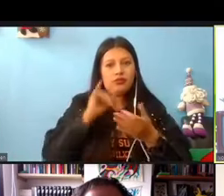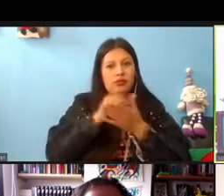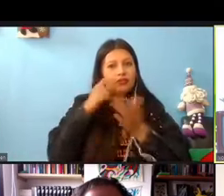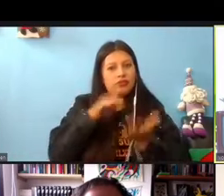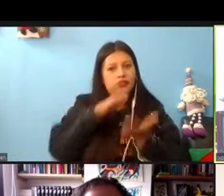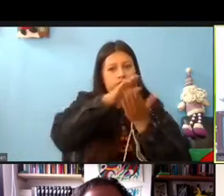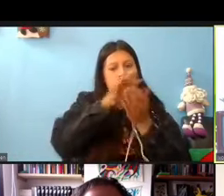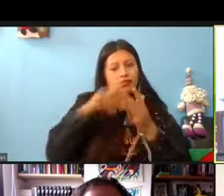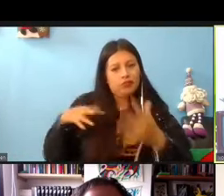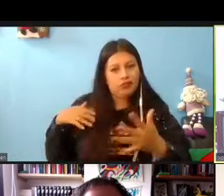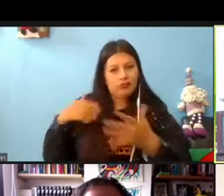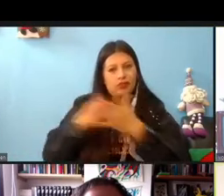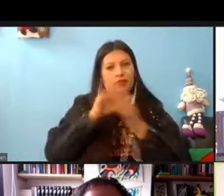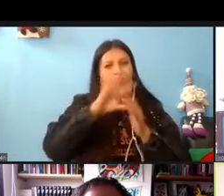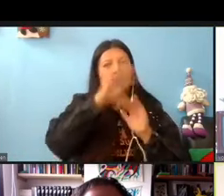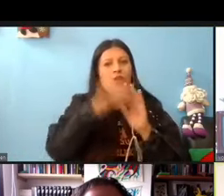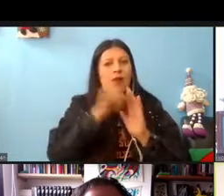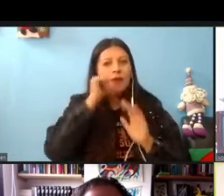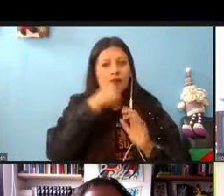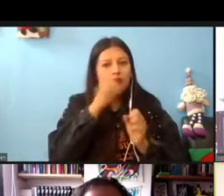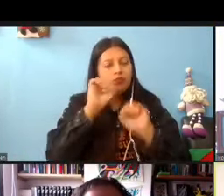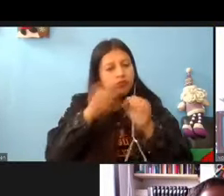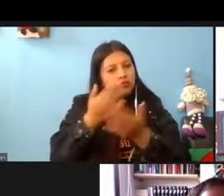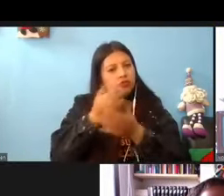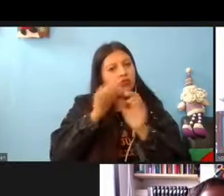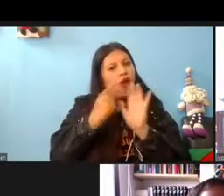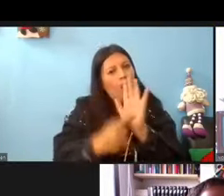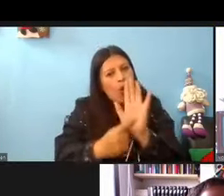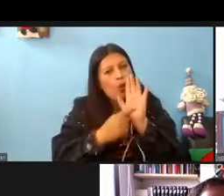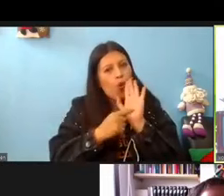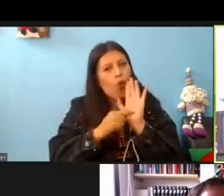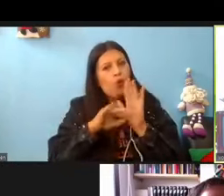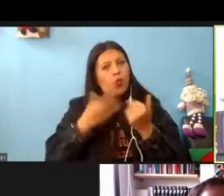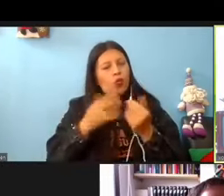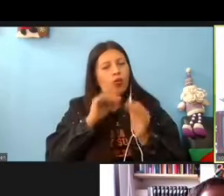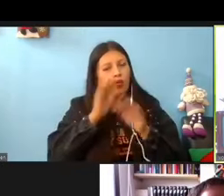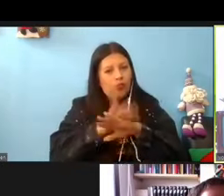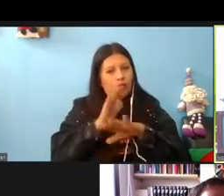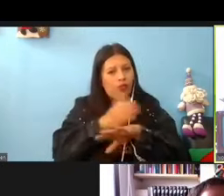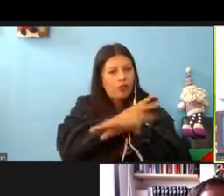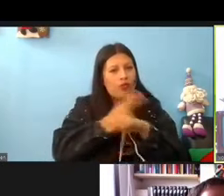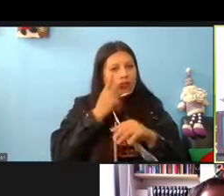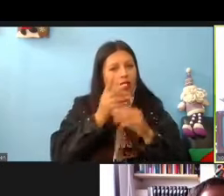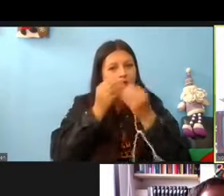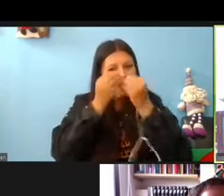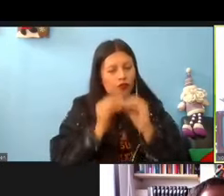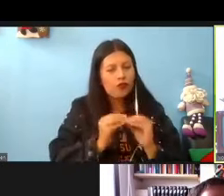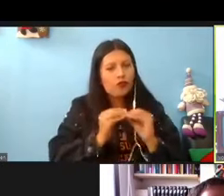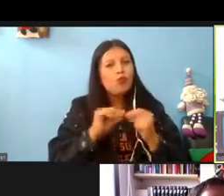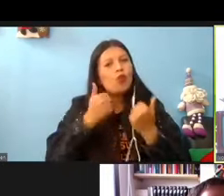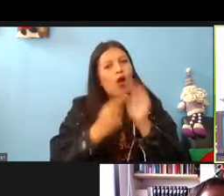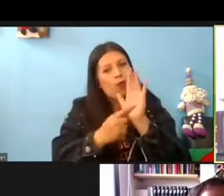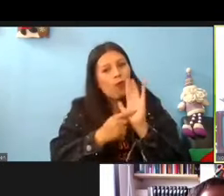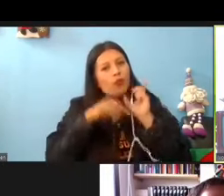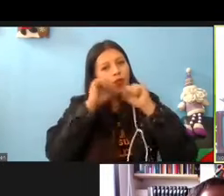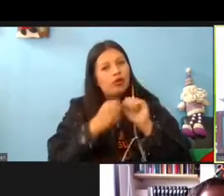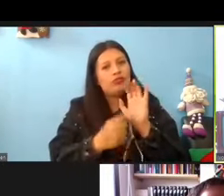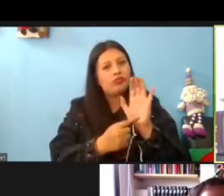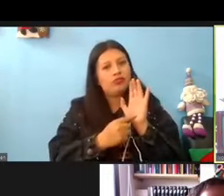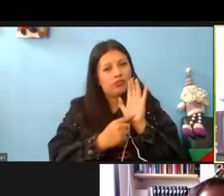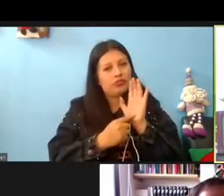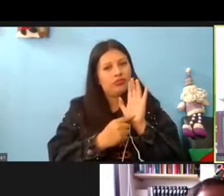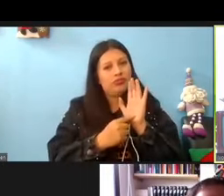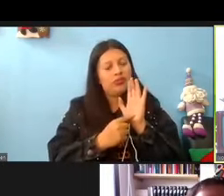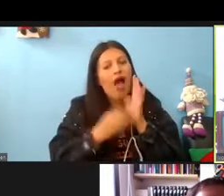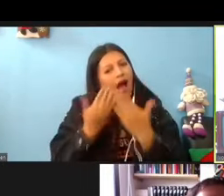Archivo Oral de Memoria de las Víctimas, nos pueda ilustrar como memoria histórica razonada, nos pueda ilustrar y le